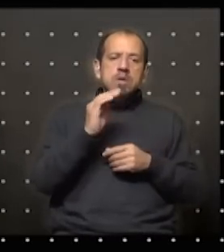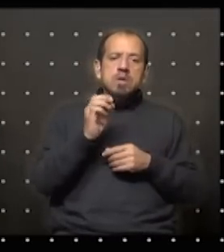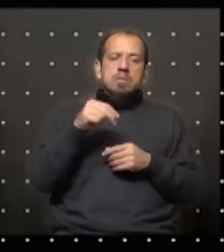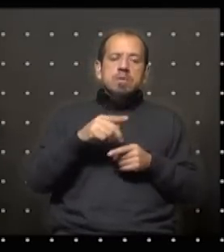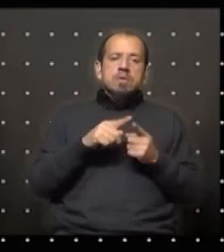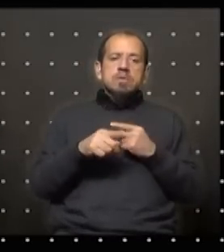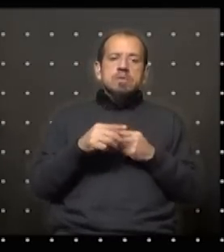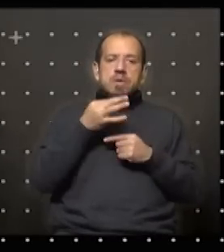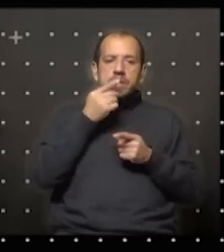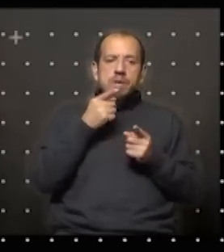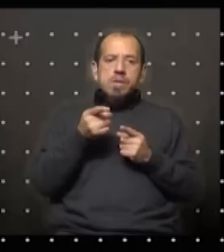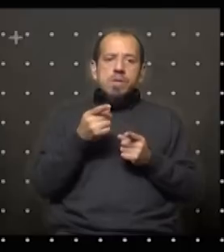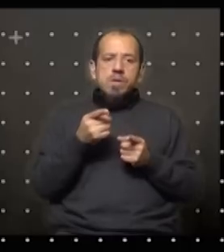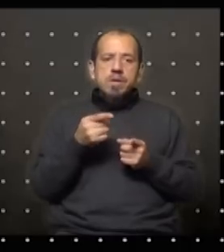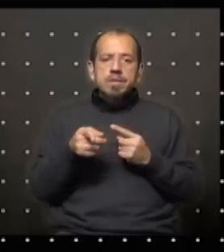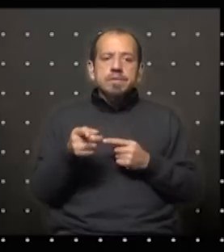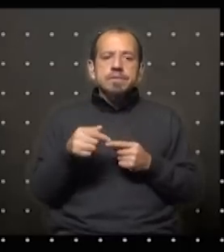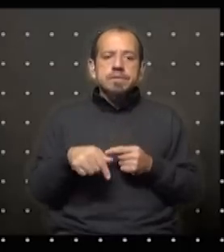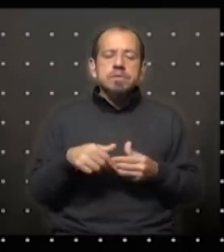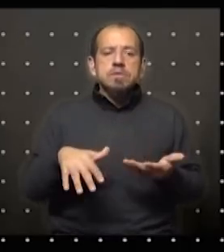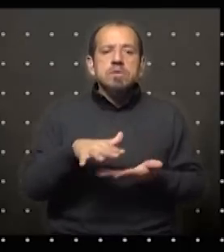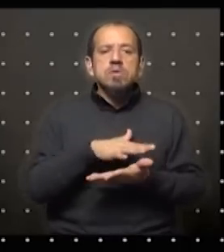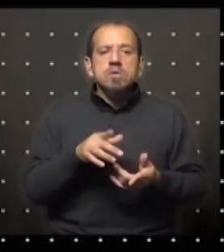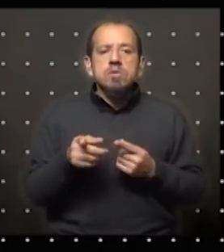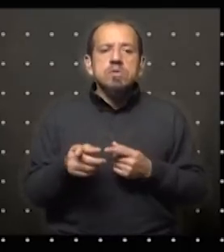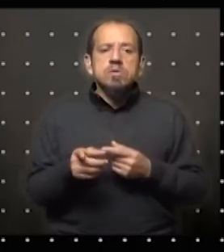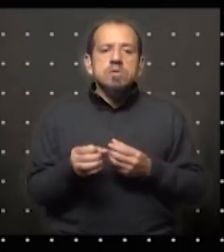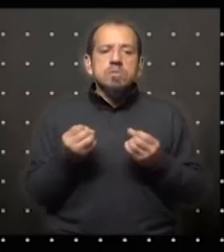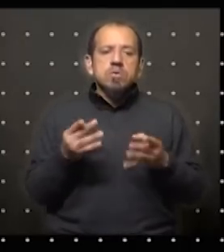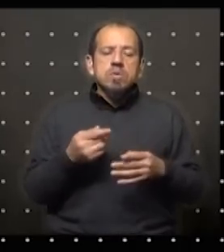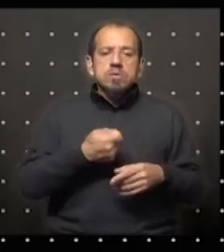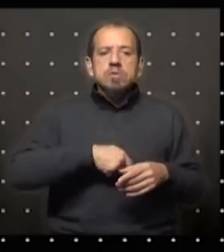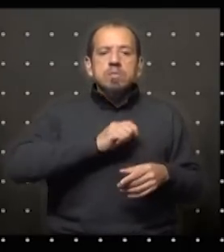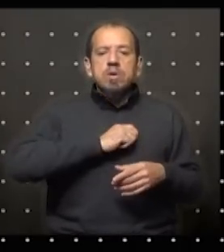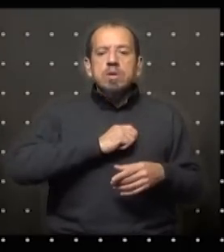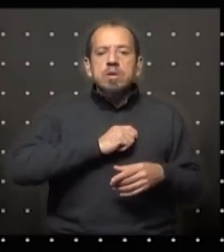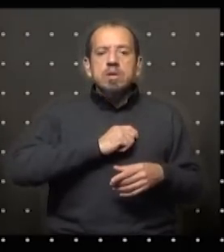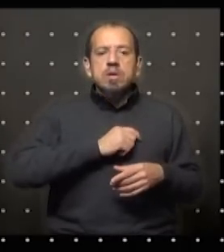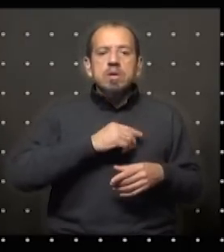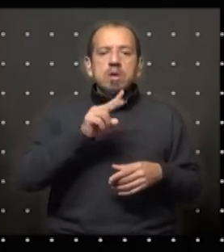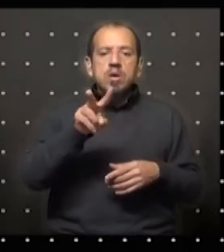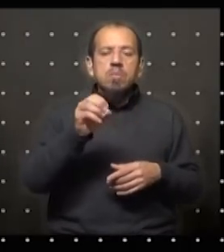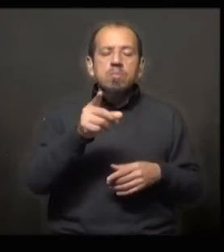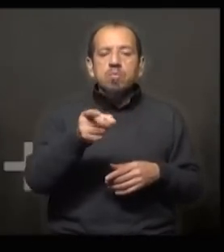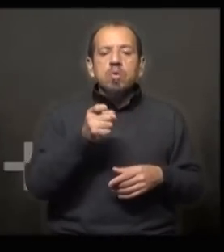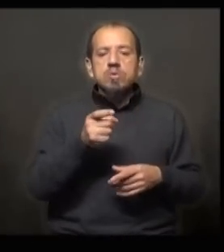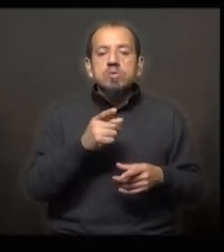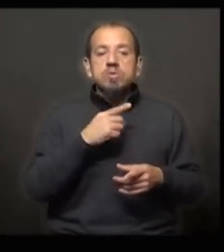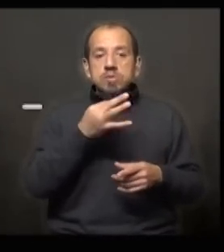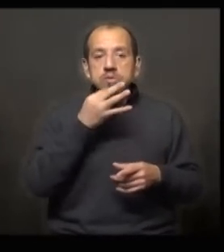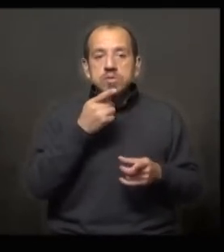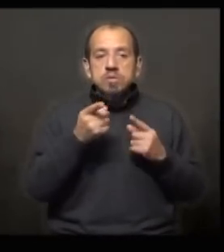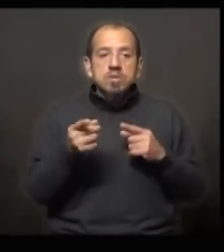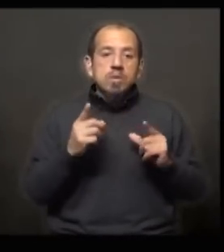comunicado aludiendo junta justamente a esta situación sino que desde España Por ejemplo Box y otros sectores han